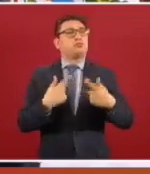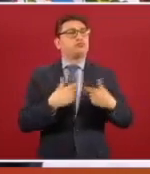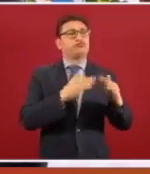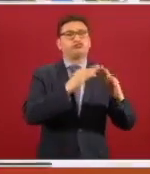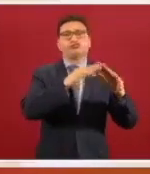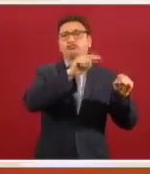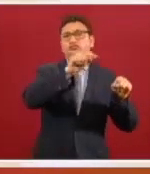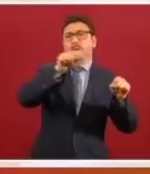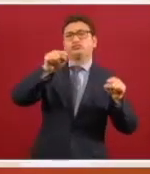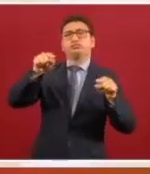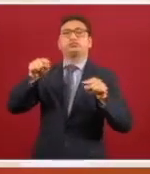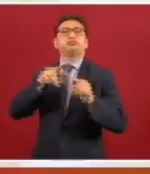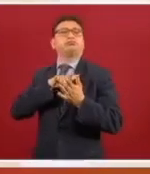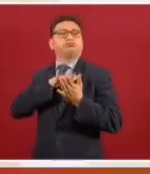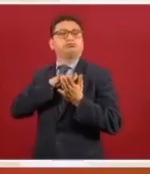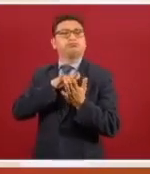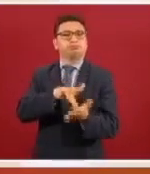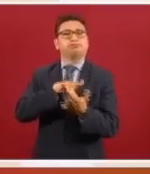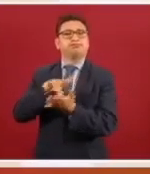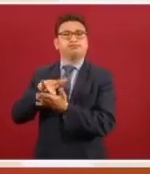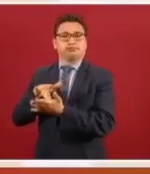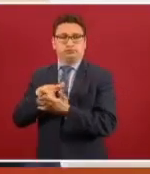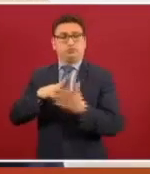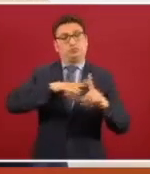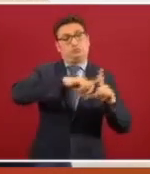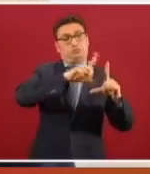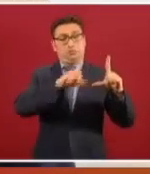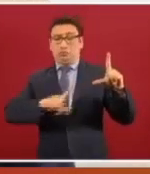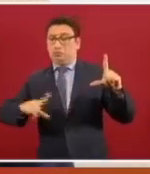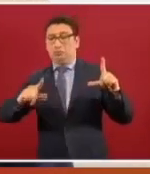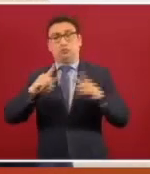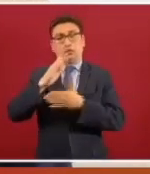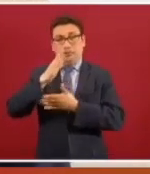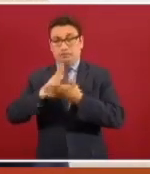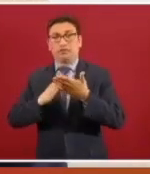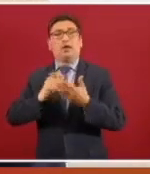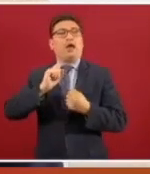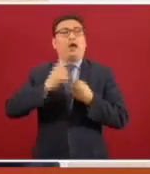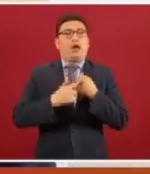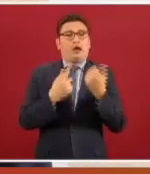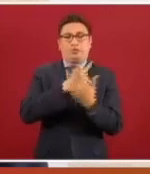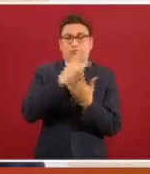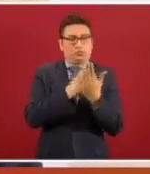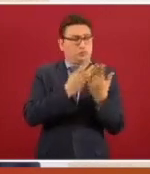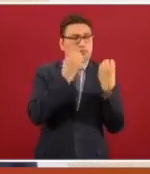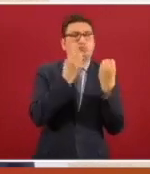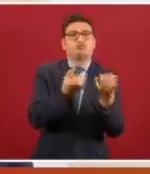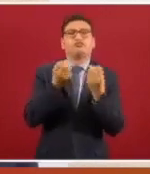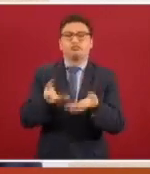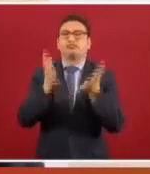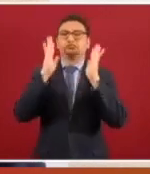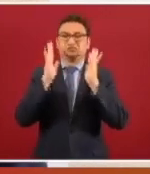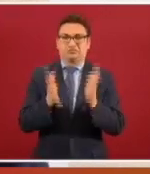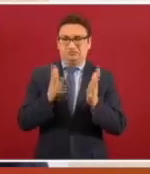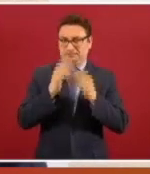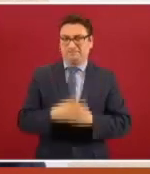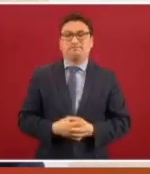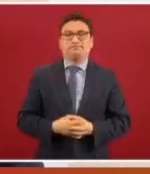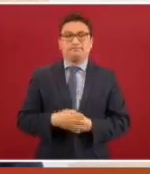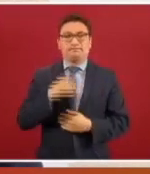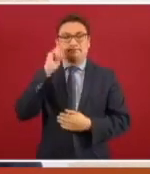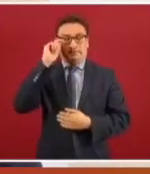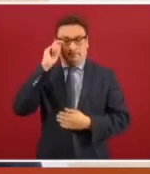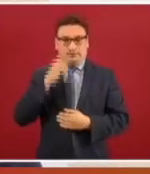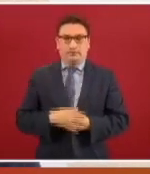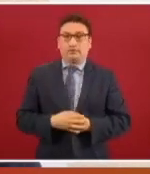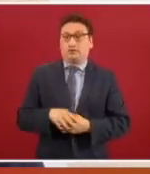llegando al menos un programa de bienestar y que